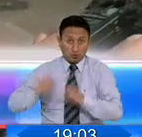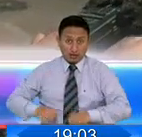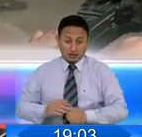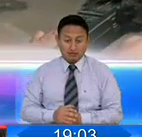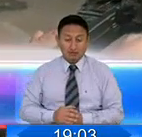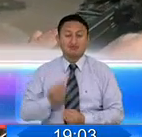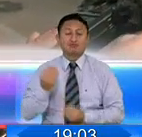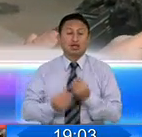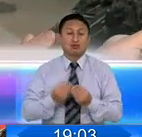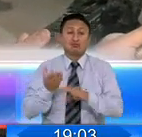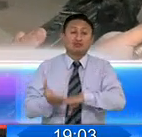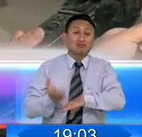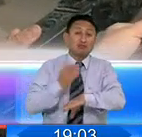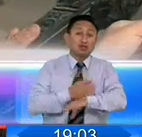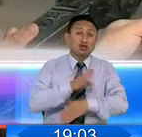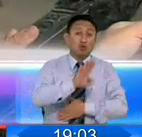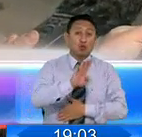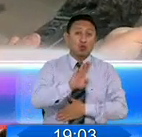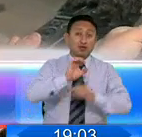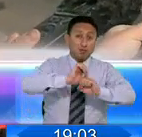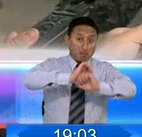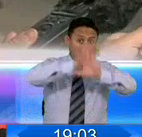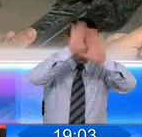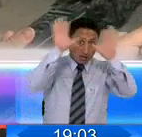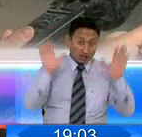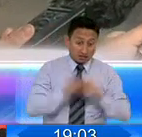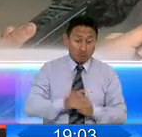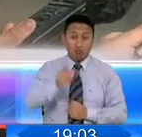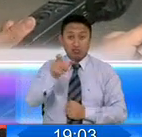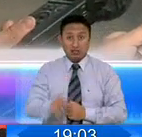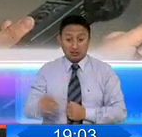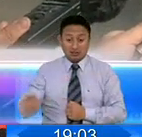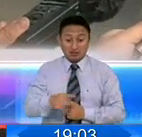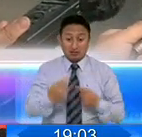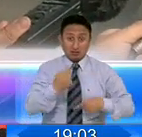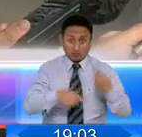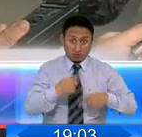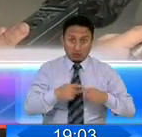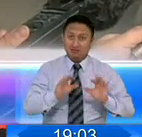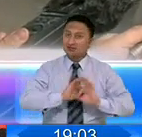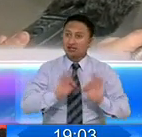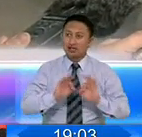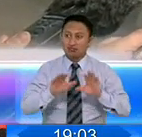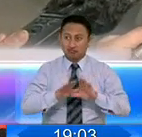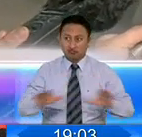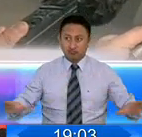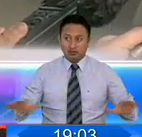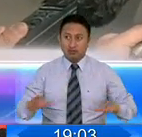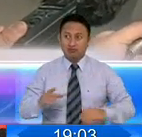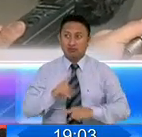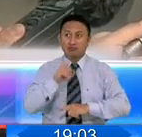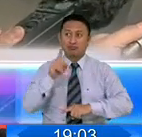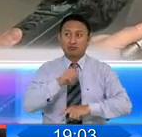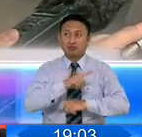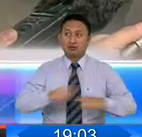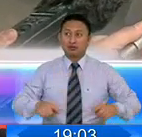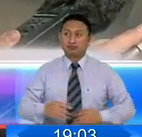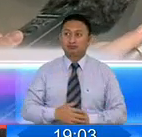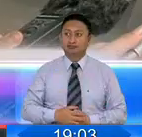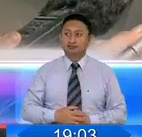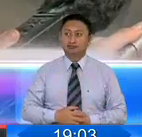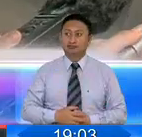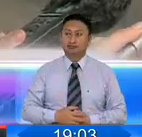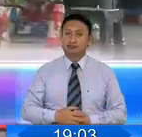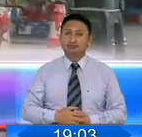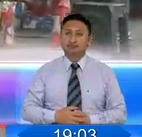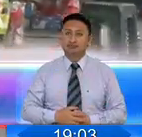nosotros queremos hacer desde las 4 de la mañana es evitar que se ocupen de los espacios públicos aquellas ventas informales que nos van a generar focos de